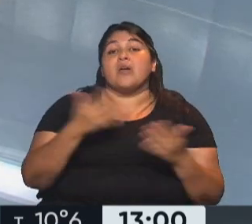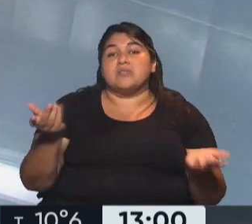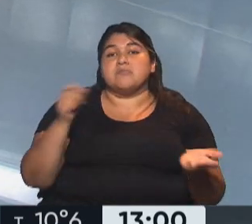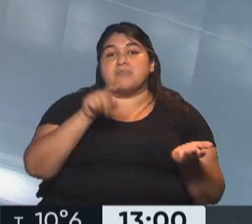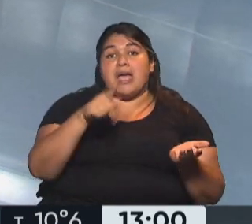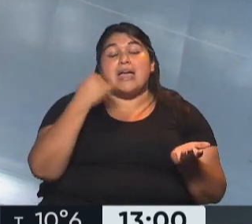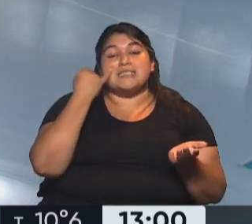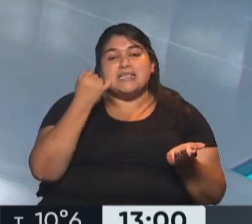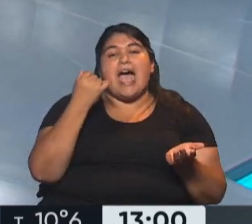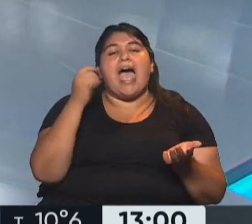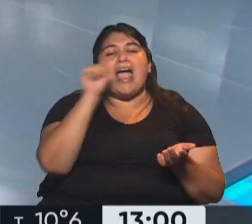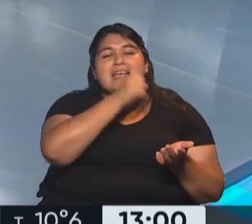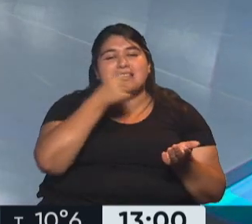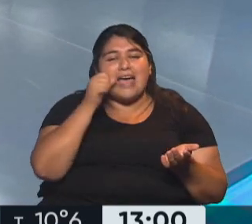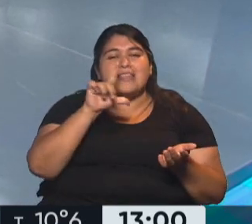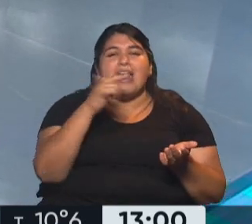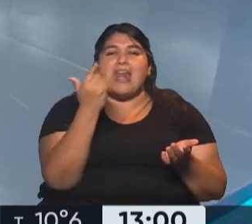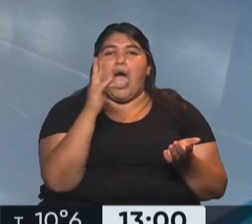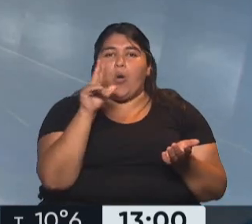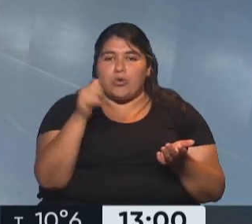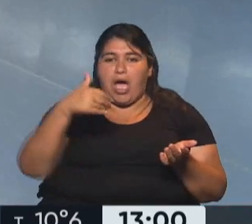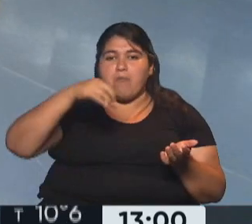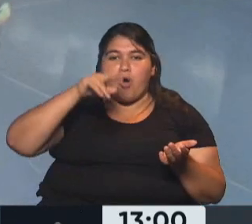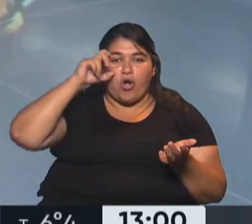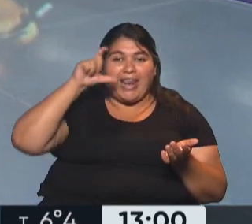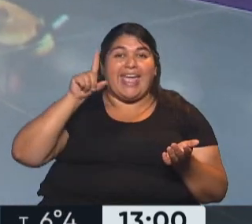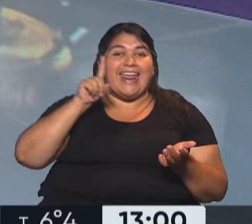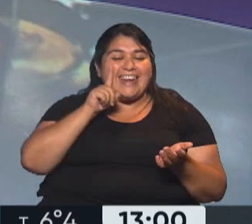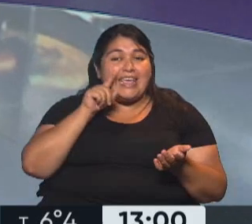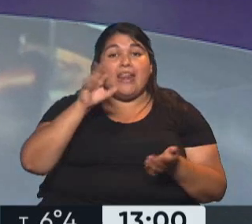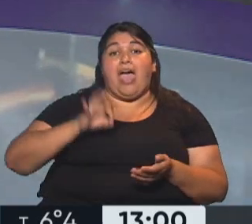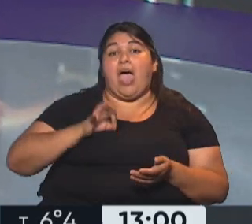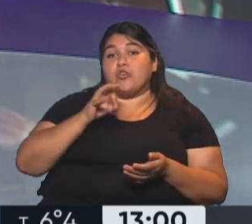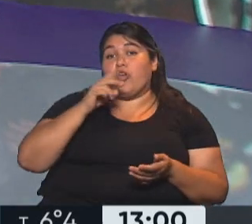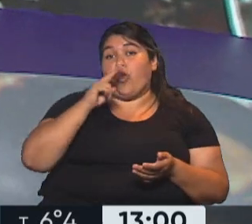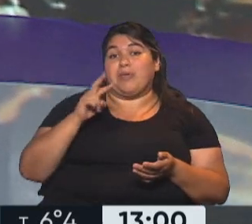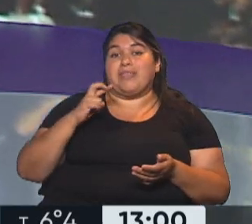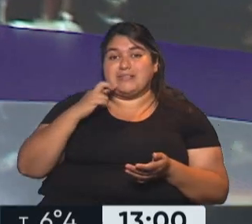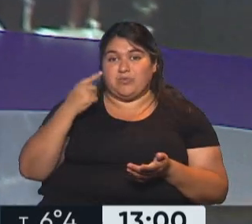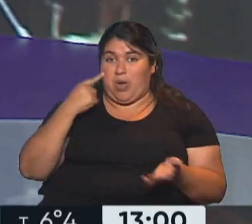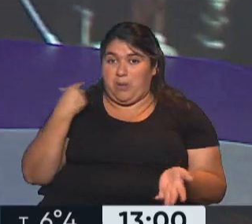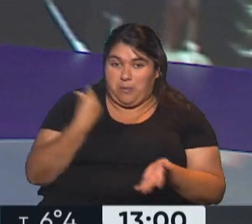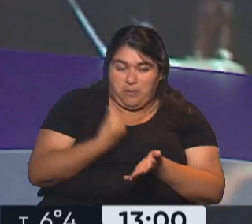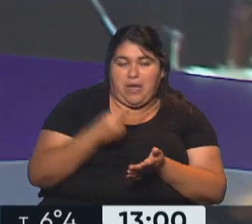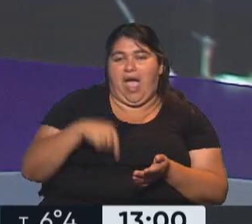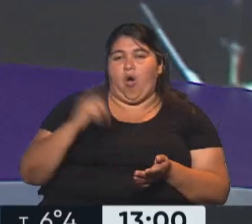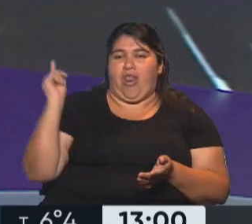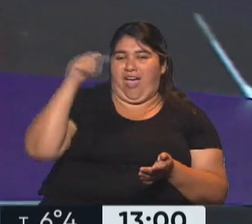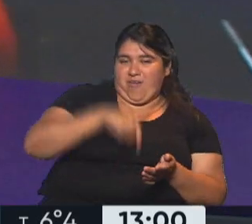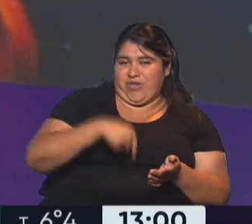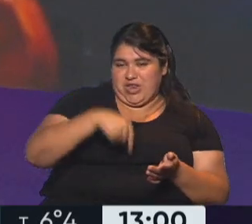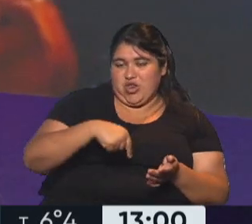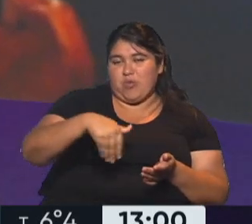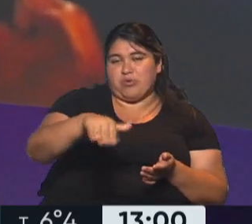La cantante y compositora argentina Laura Morelli, quien está radicada en Suiza desde el año 2019, vino a la Argentina para presentar